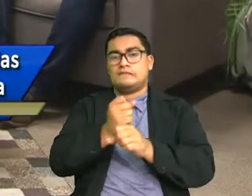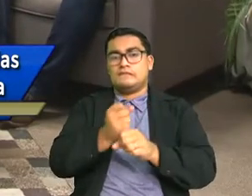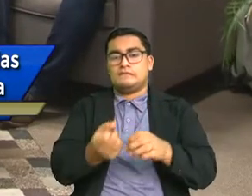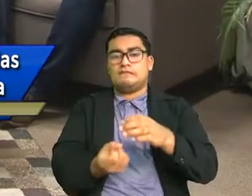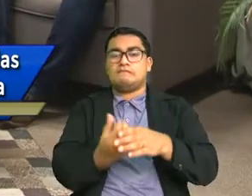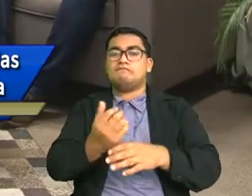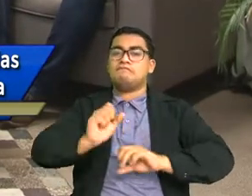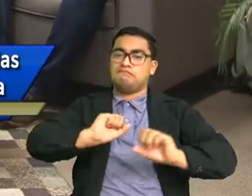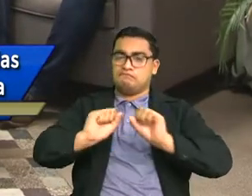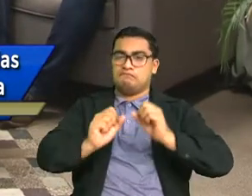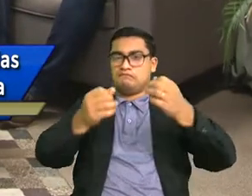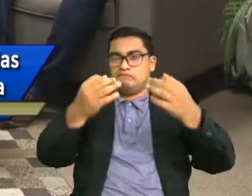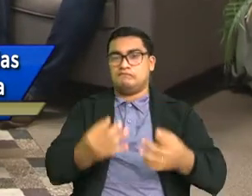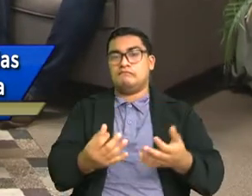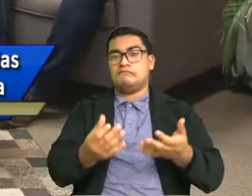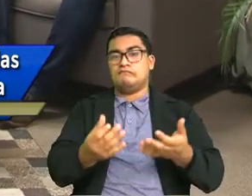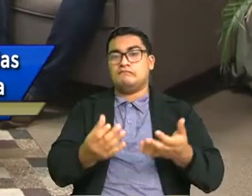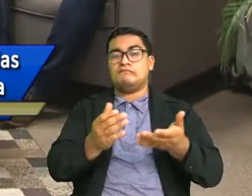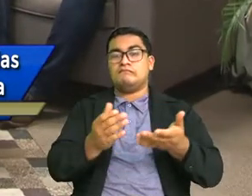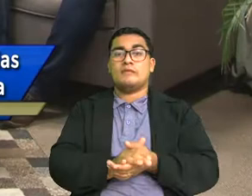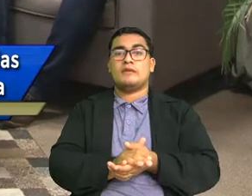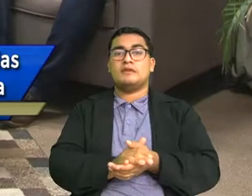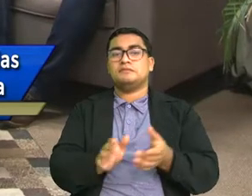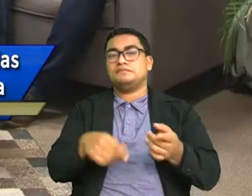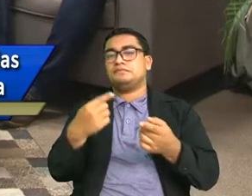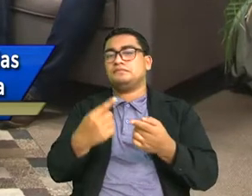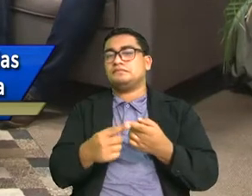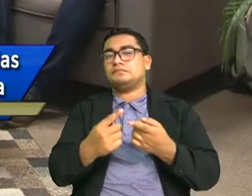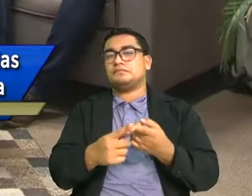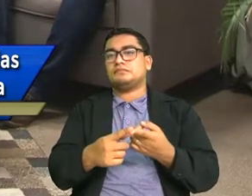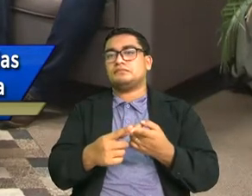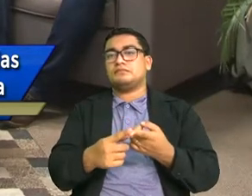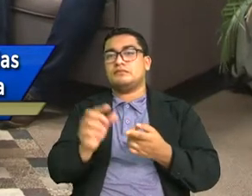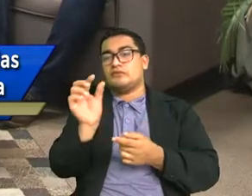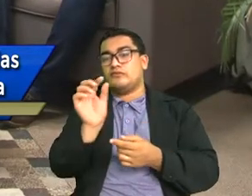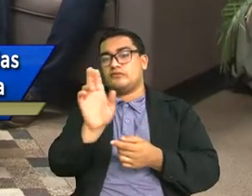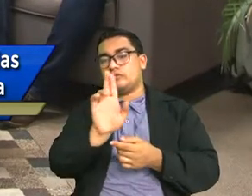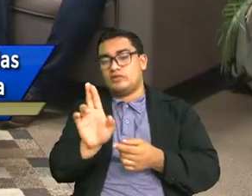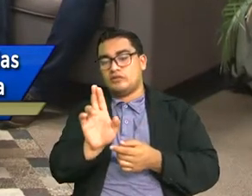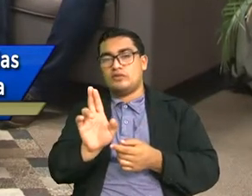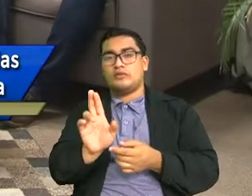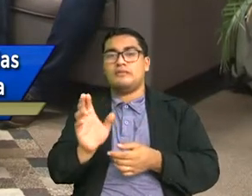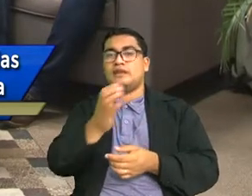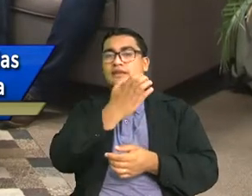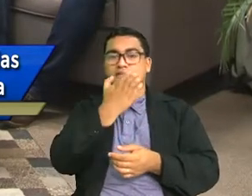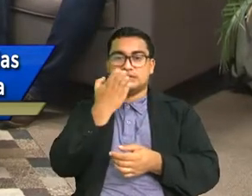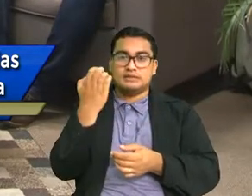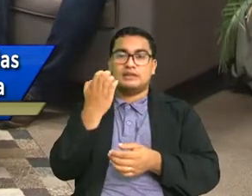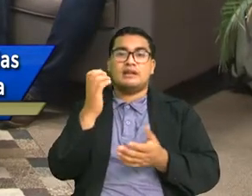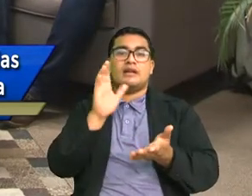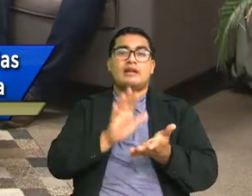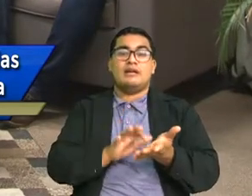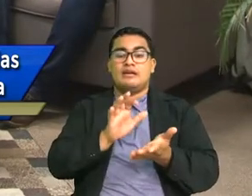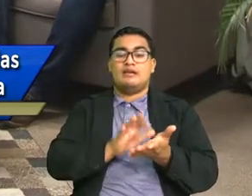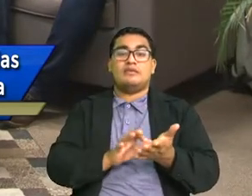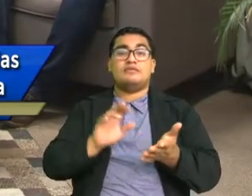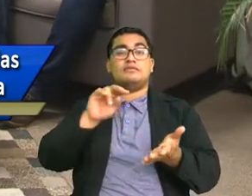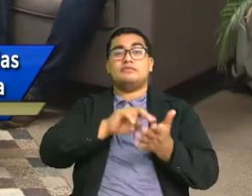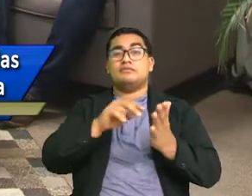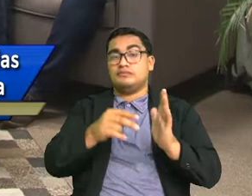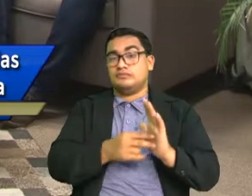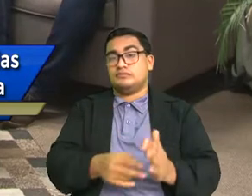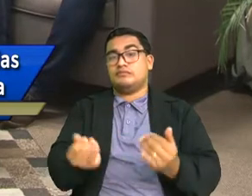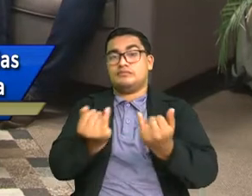dinamizarlo pero bueno la primera para nosotros no solamente es frijol maíz arroz grava significa también ganadería